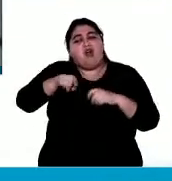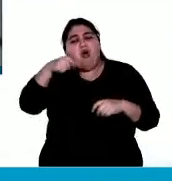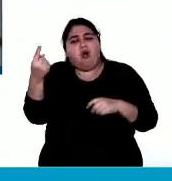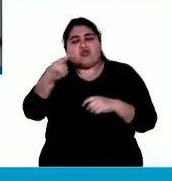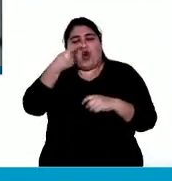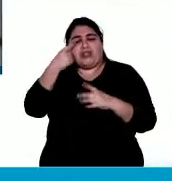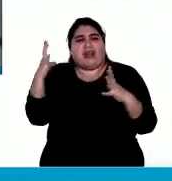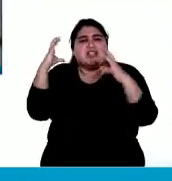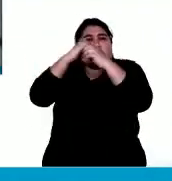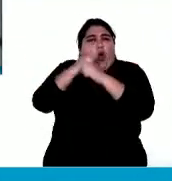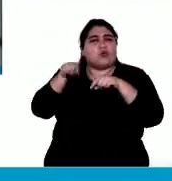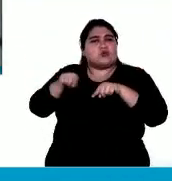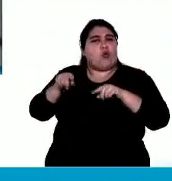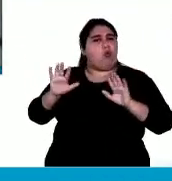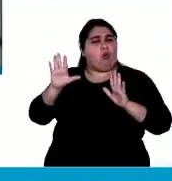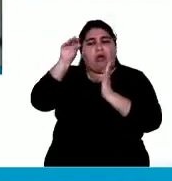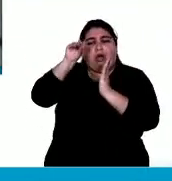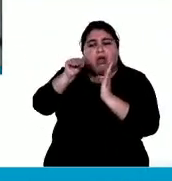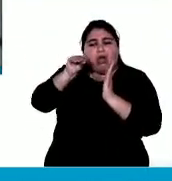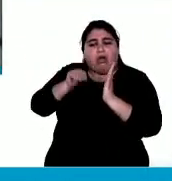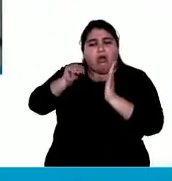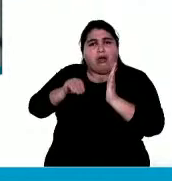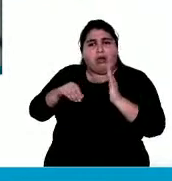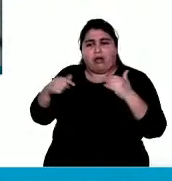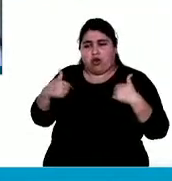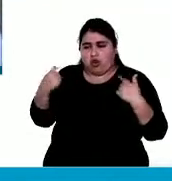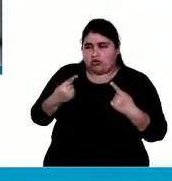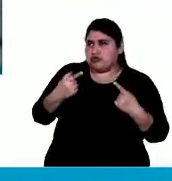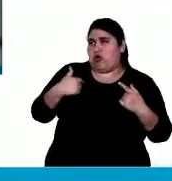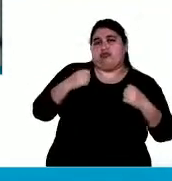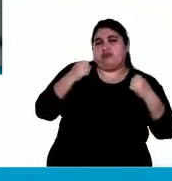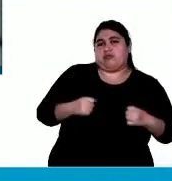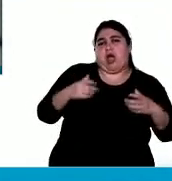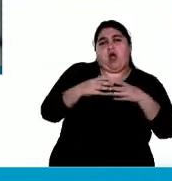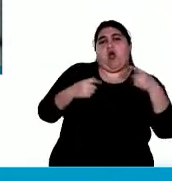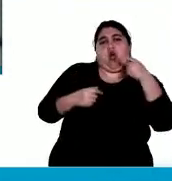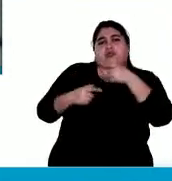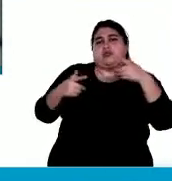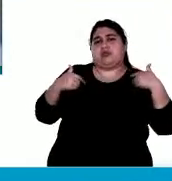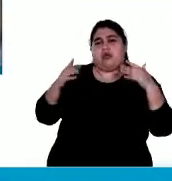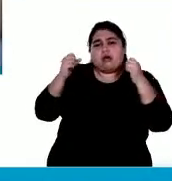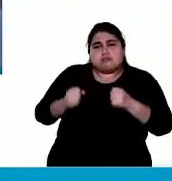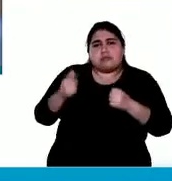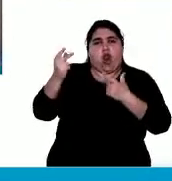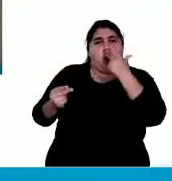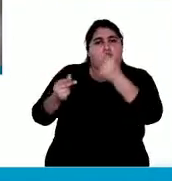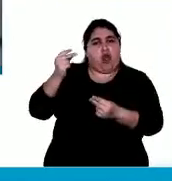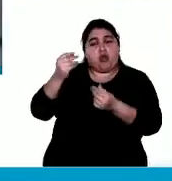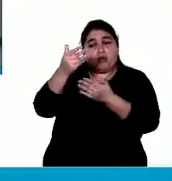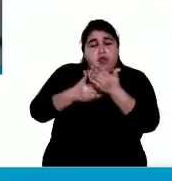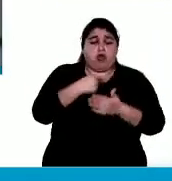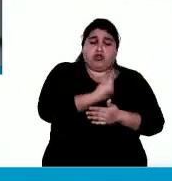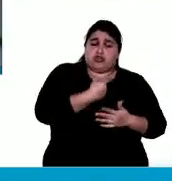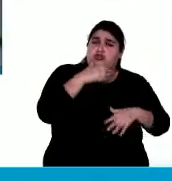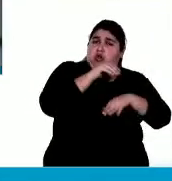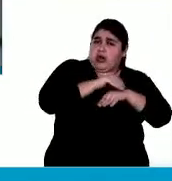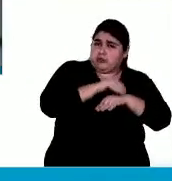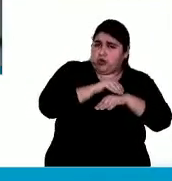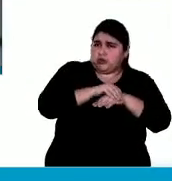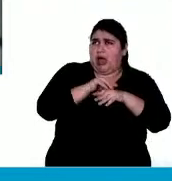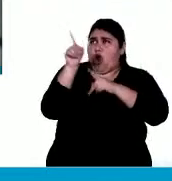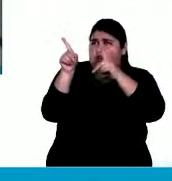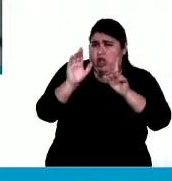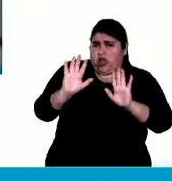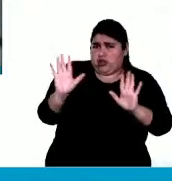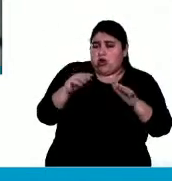oscuros, que es lo que nosotros nos vamos a plantar como oposición y sin perjuicio de ser una oposición responsable, acompañando al